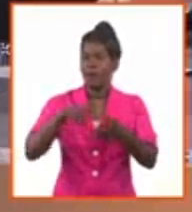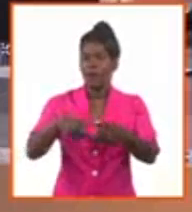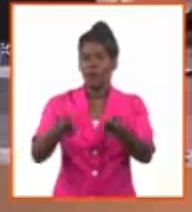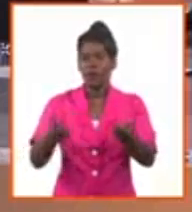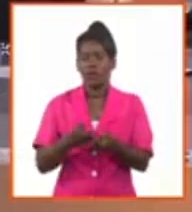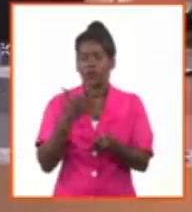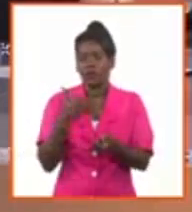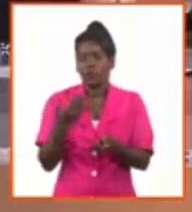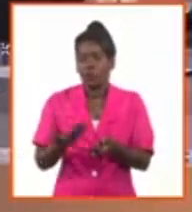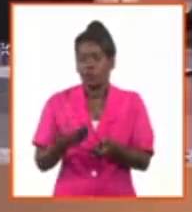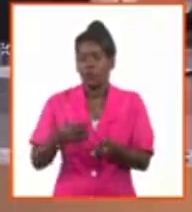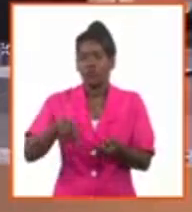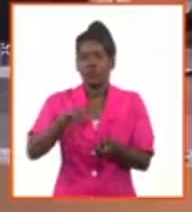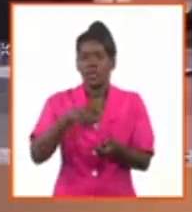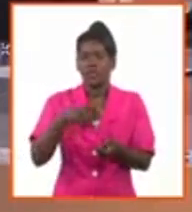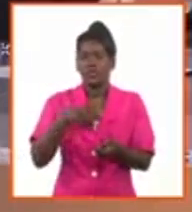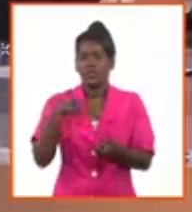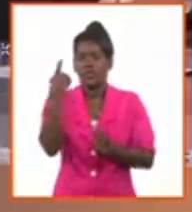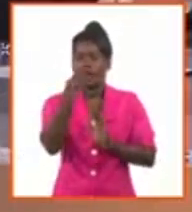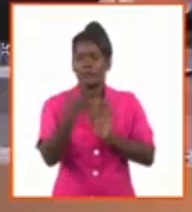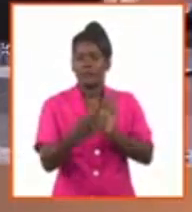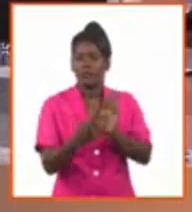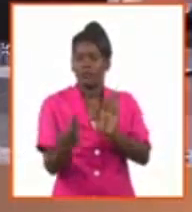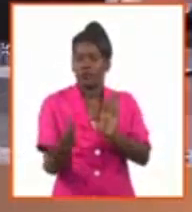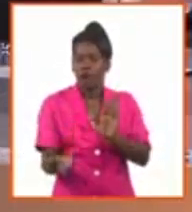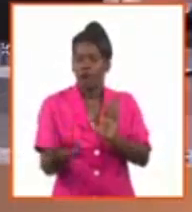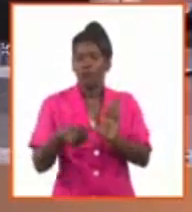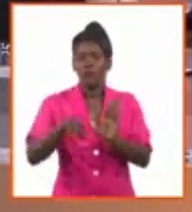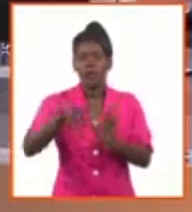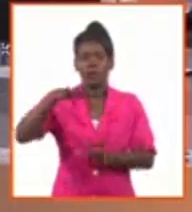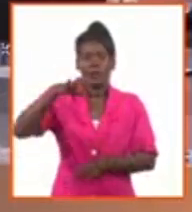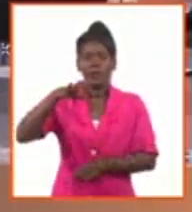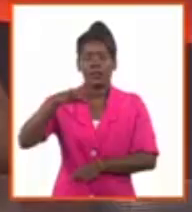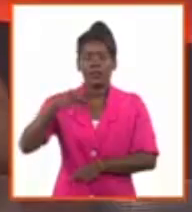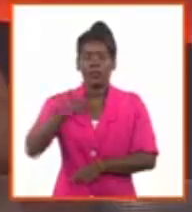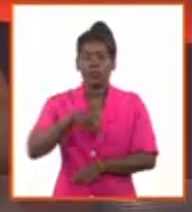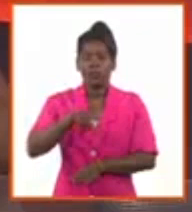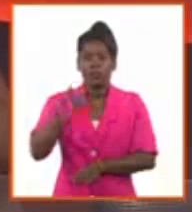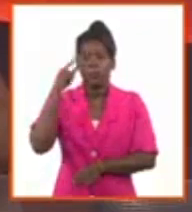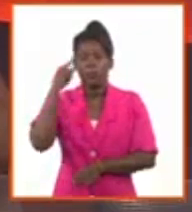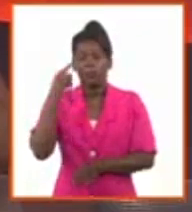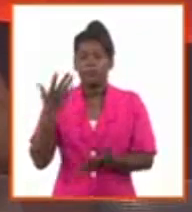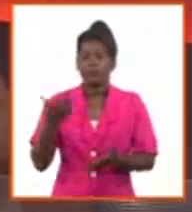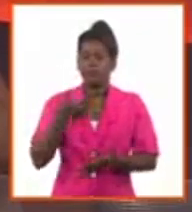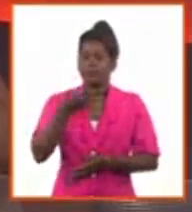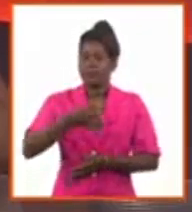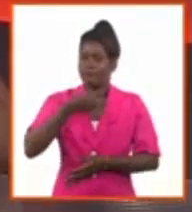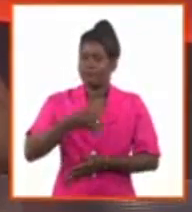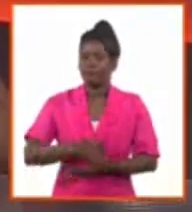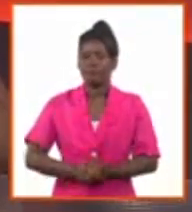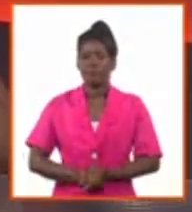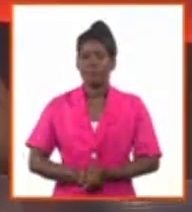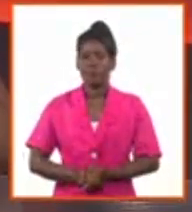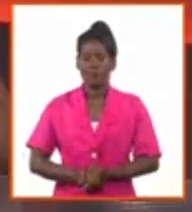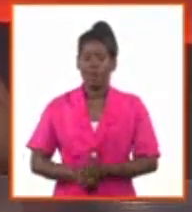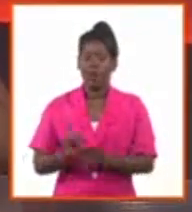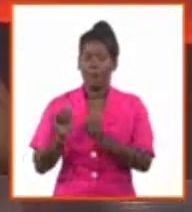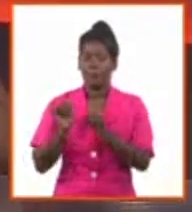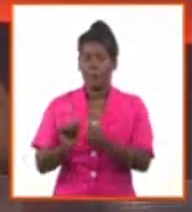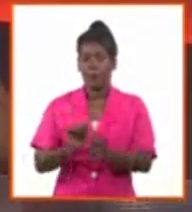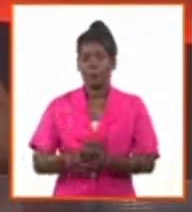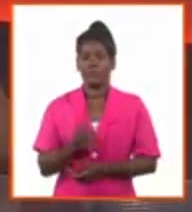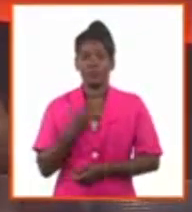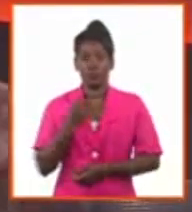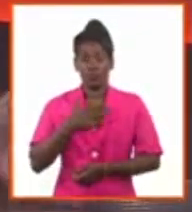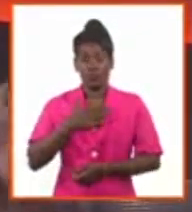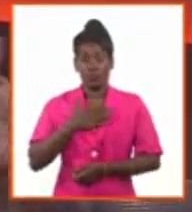congreso? ¿Y qué particularidad va a tener en la Universidad de Pinar del Río este paso, ¿no? Bien, nosotros de manera general creamos